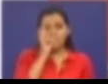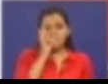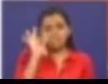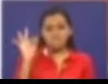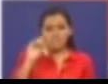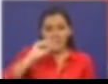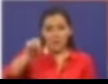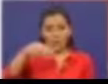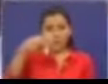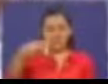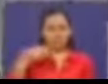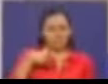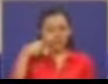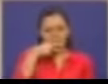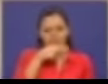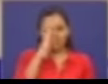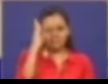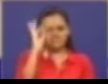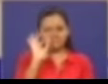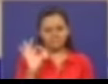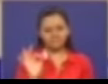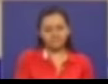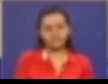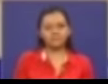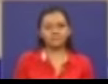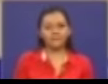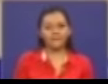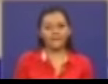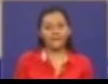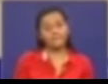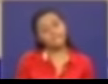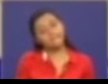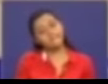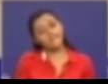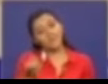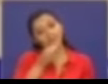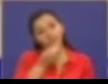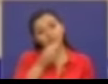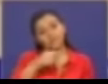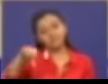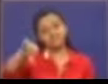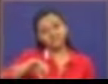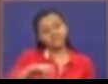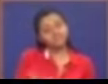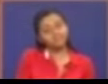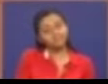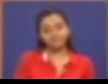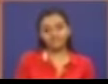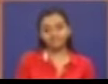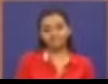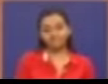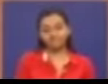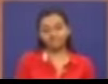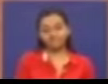Ecuavisa, que mintió en su noticiero. ¡Qué nivel de periodismo!